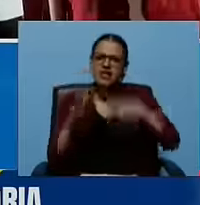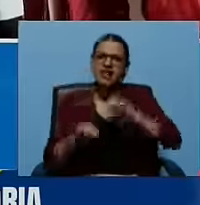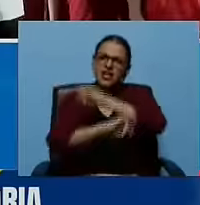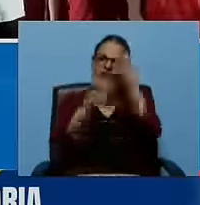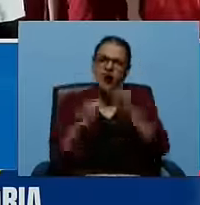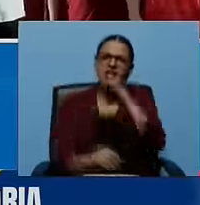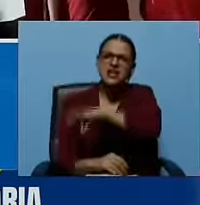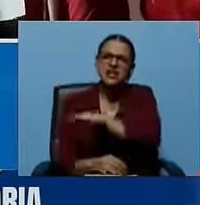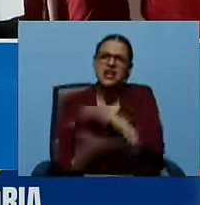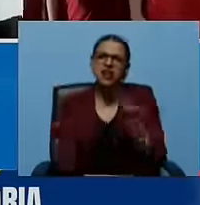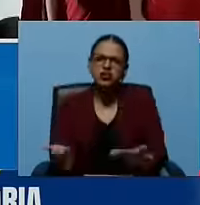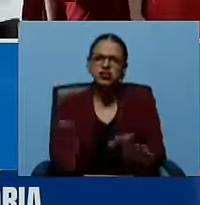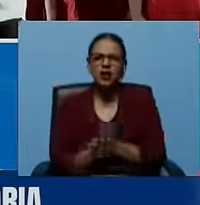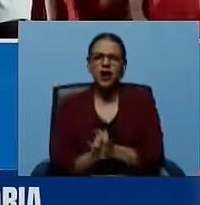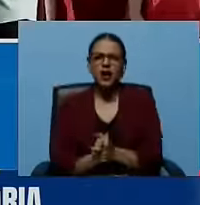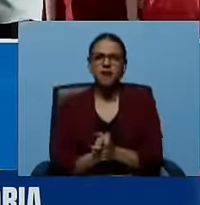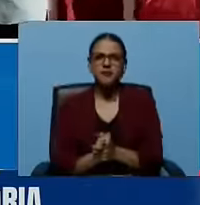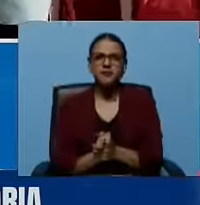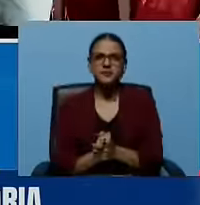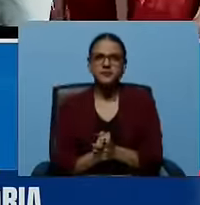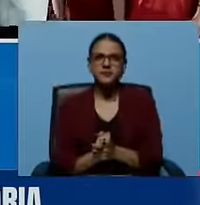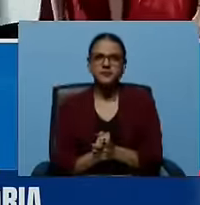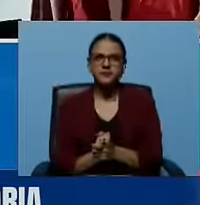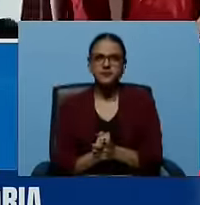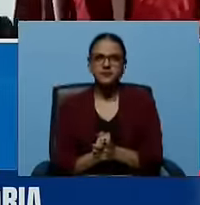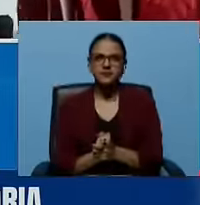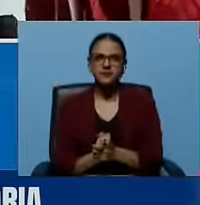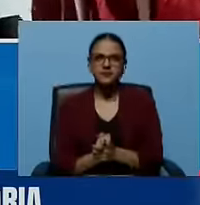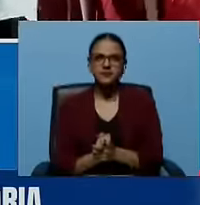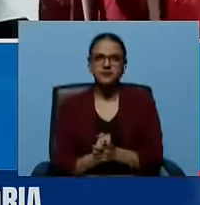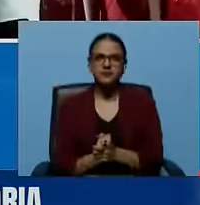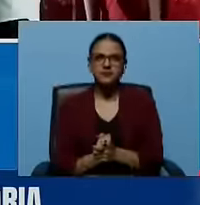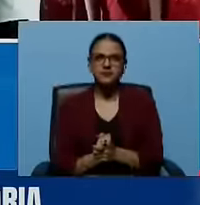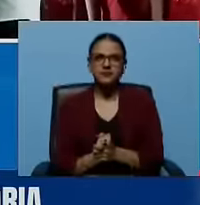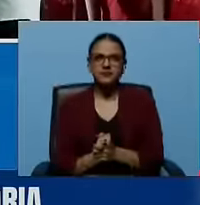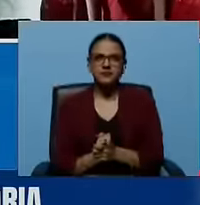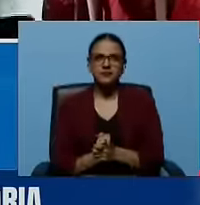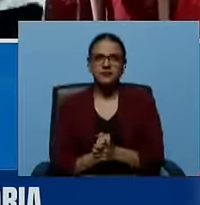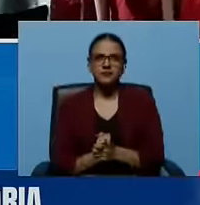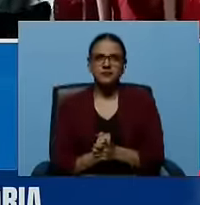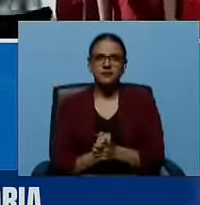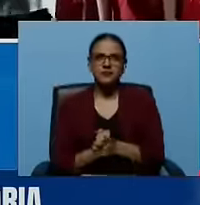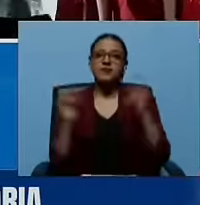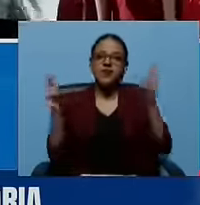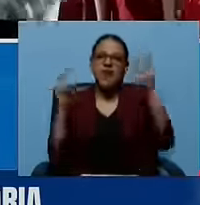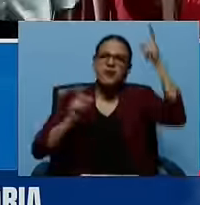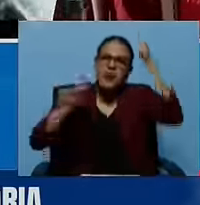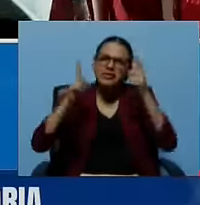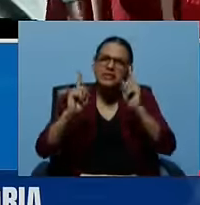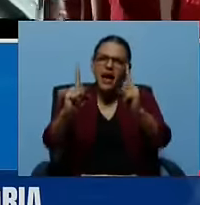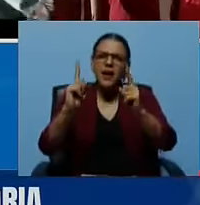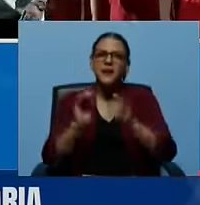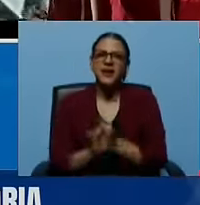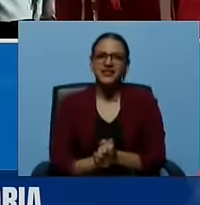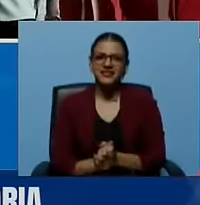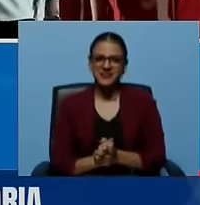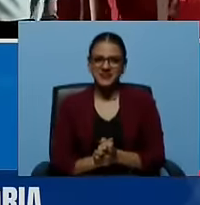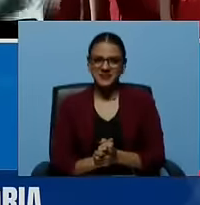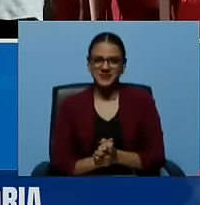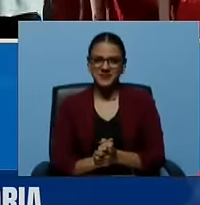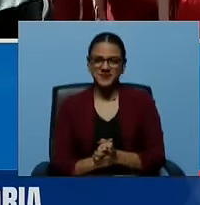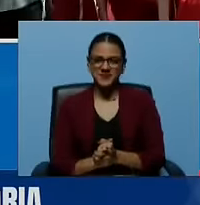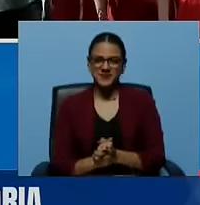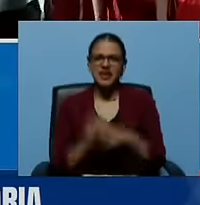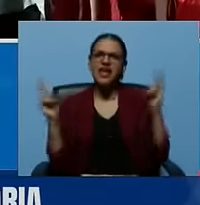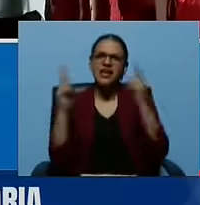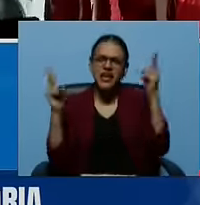felicidad social! ¡Viva! ¡Que viva Chávez!